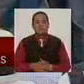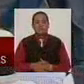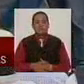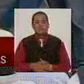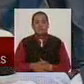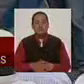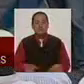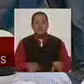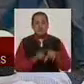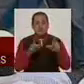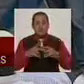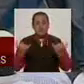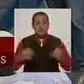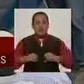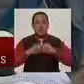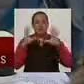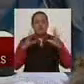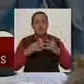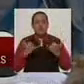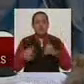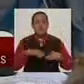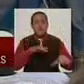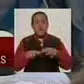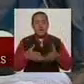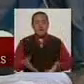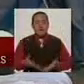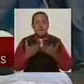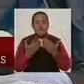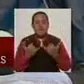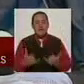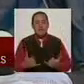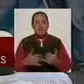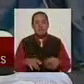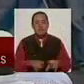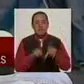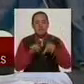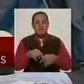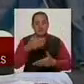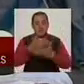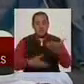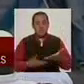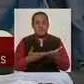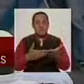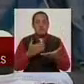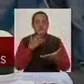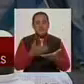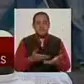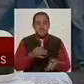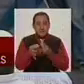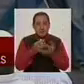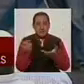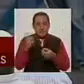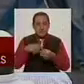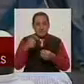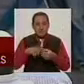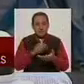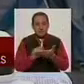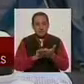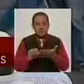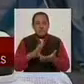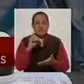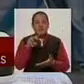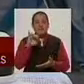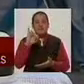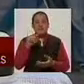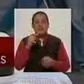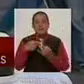Hoy día de hoy también se va a hacer la entrega simbólica del documento nacional de identidad a un importante número de